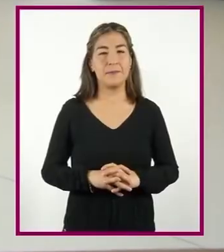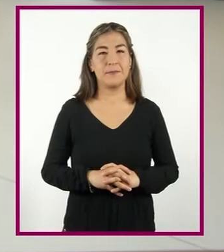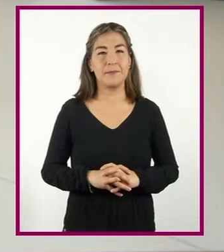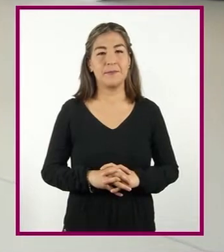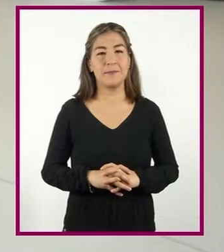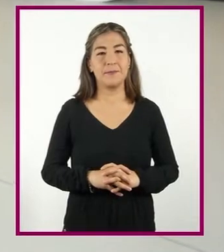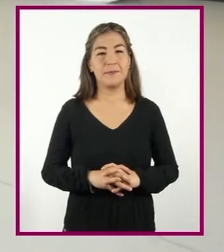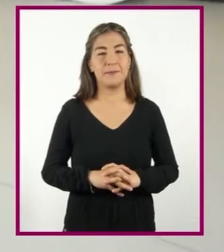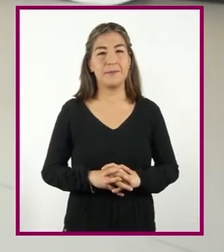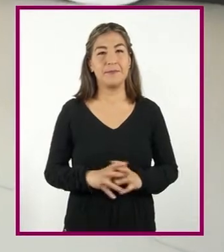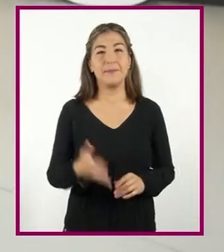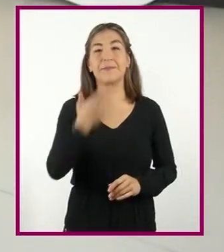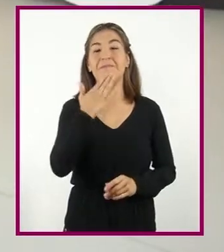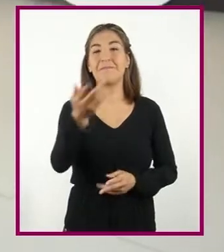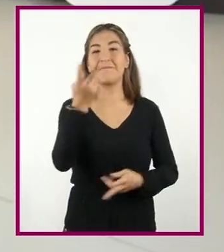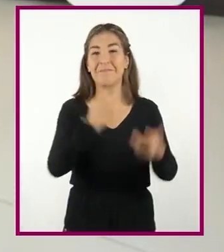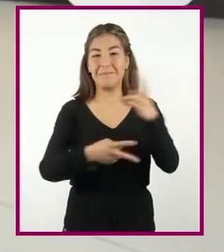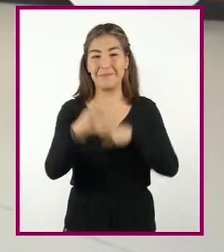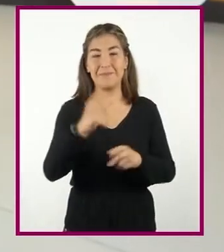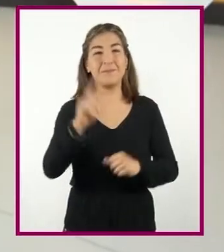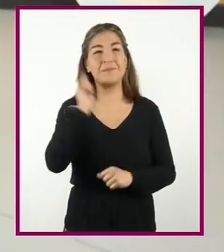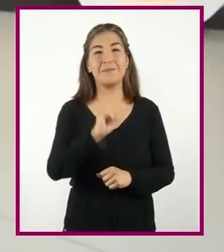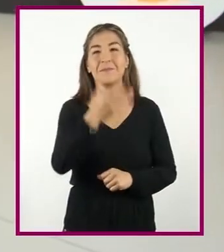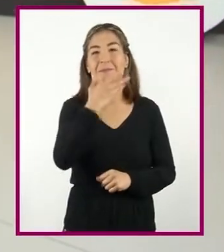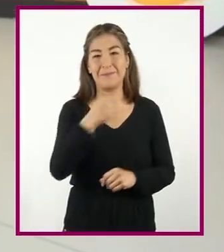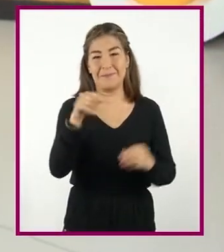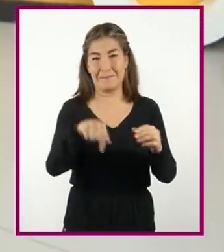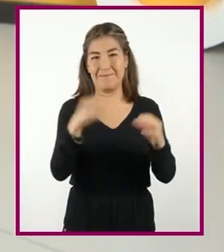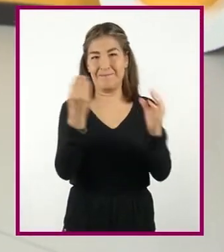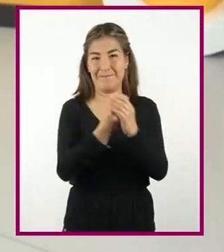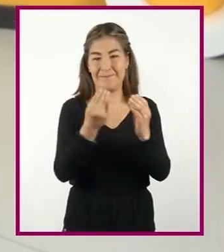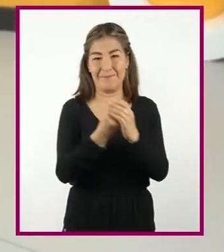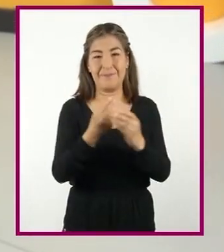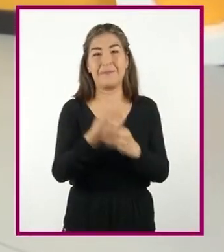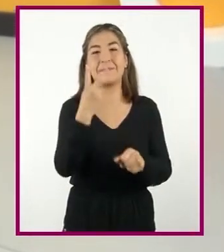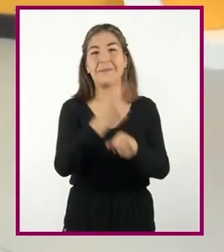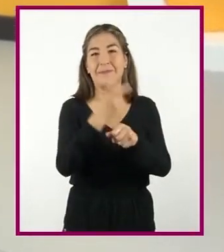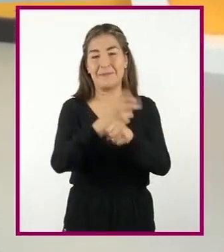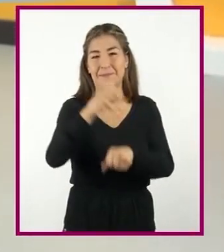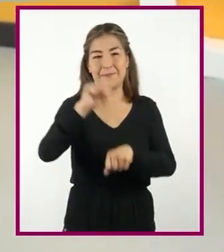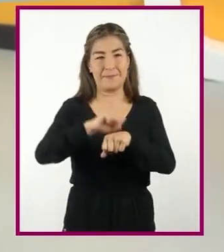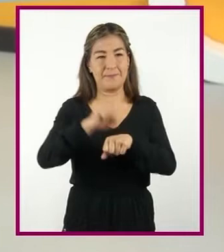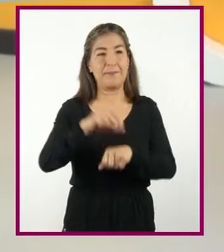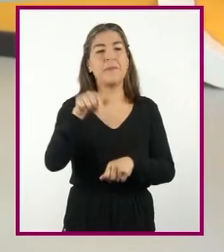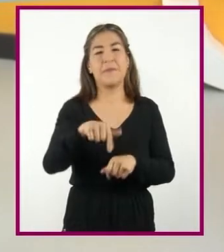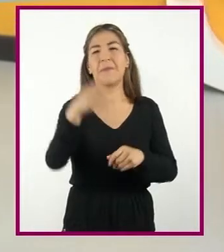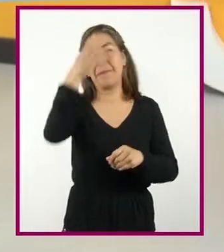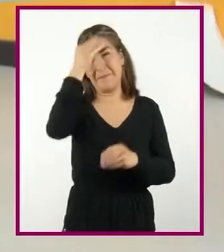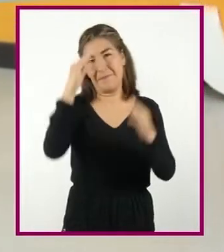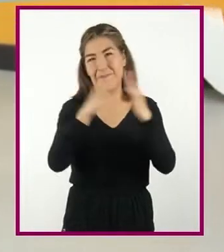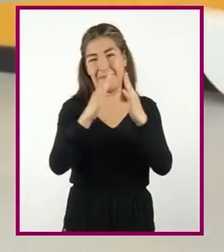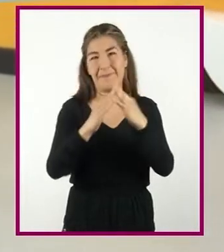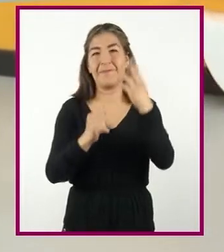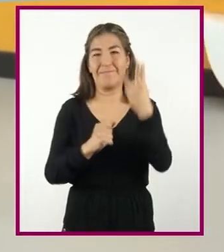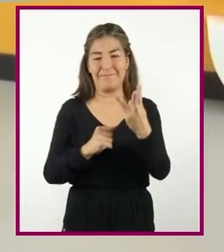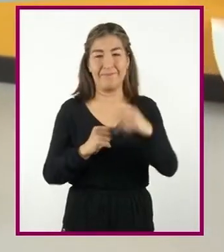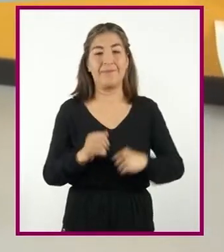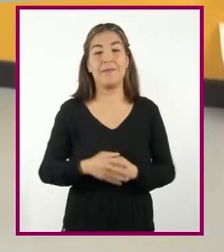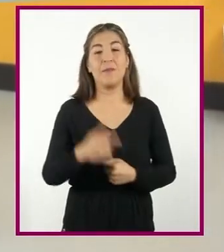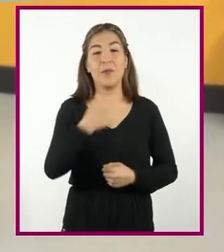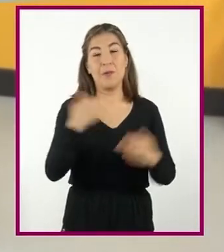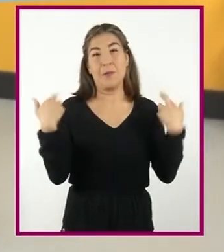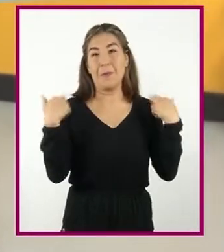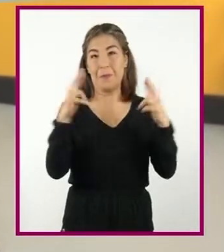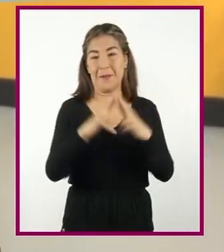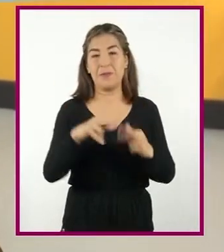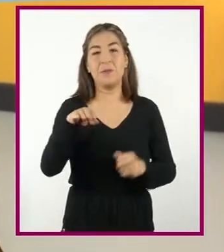Bienvenidas y bienvenidos a la sesión de matemáticas de segundo grado a través de Aprende en Casa 3. Soy el profesor Mario Prieto